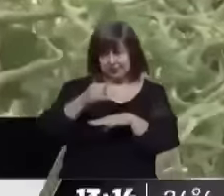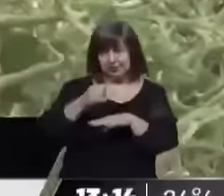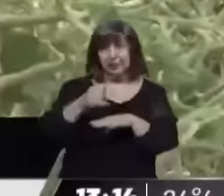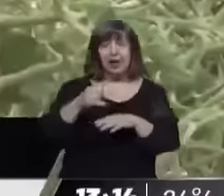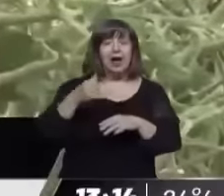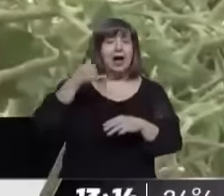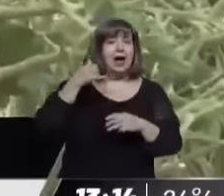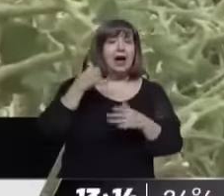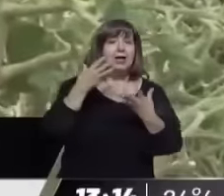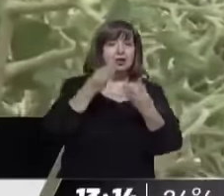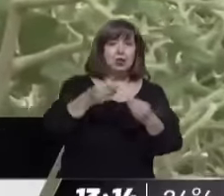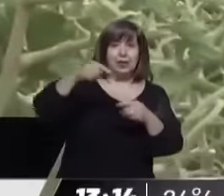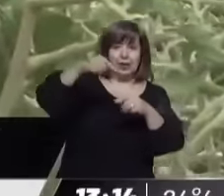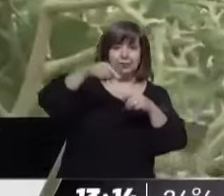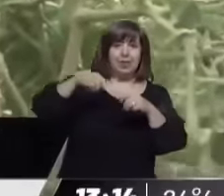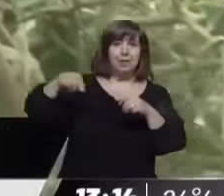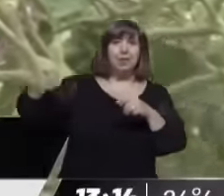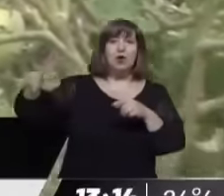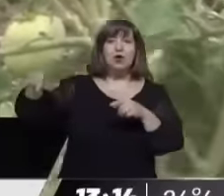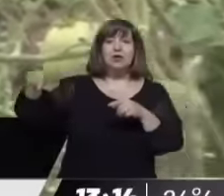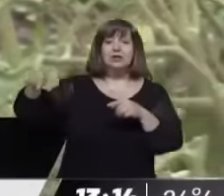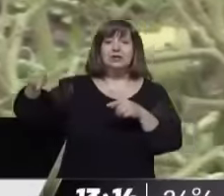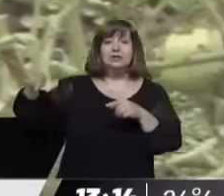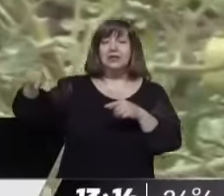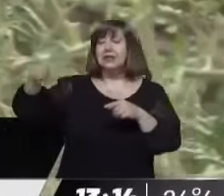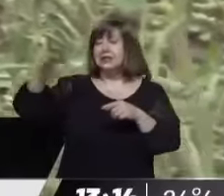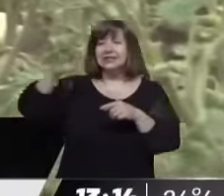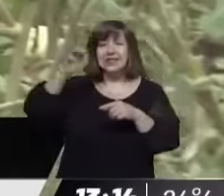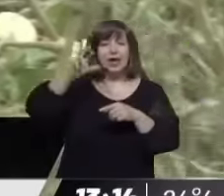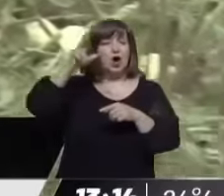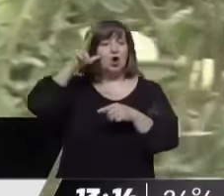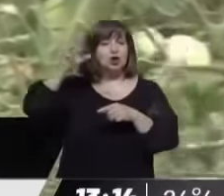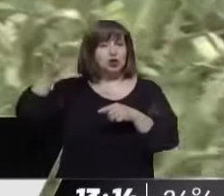de asistencia está al pie de la pantalla, es el